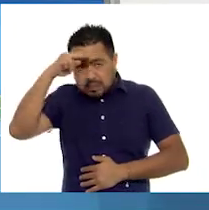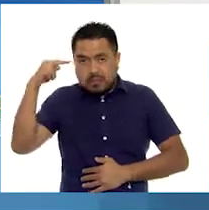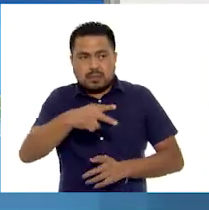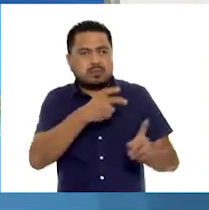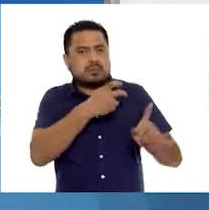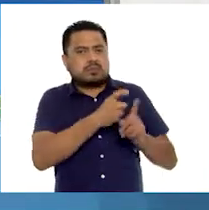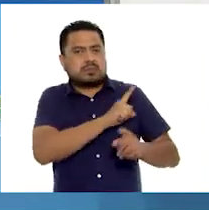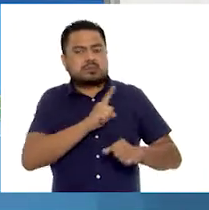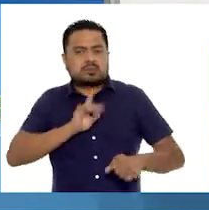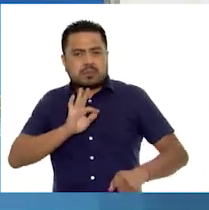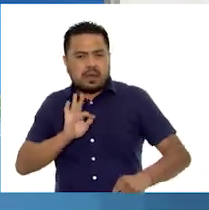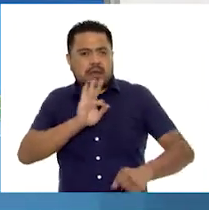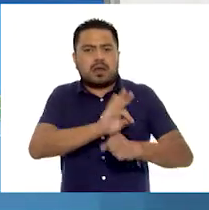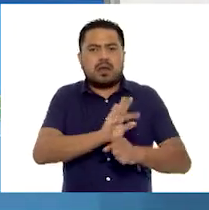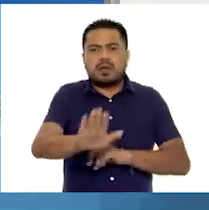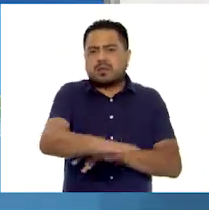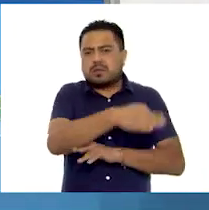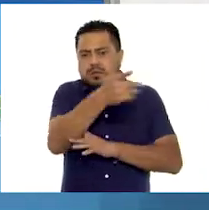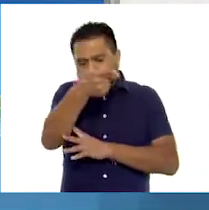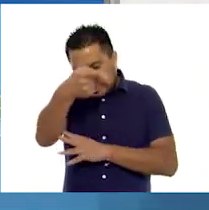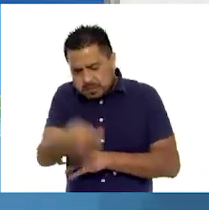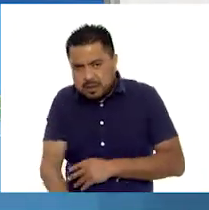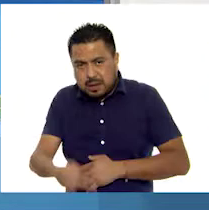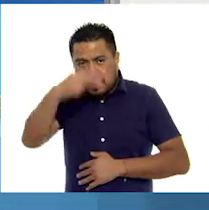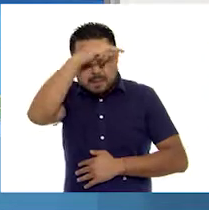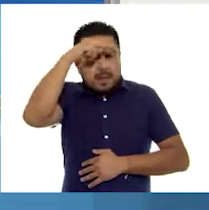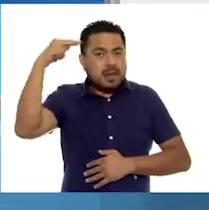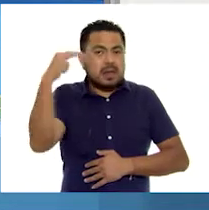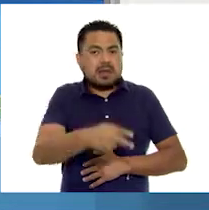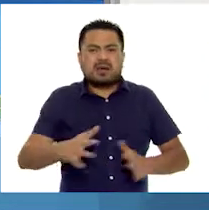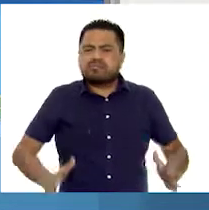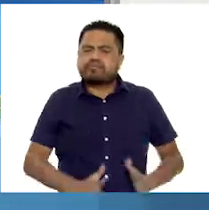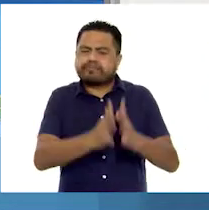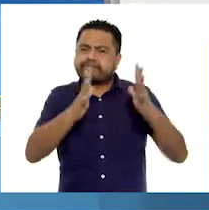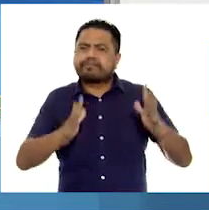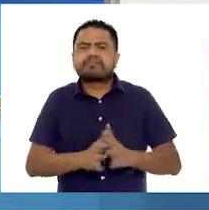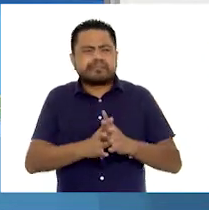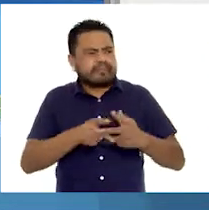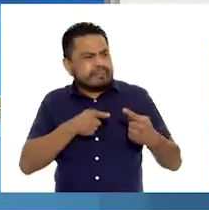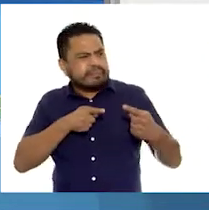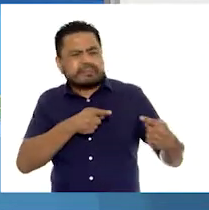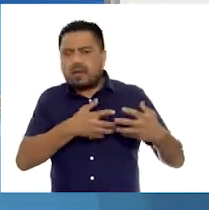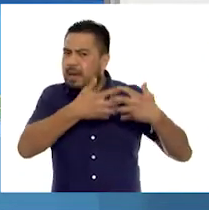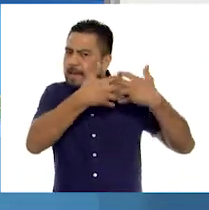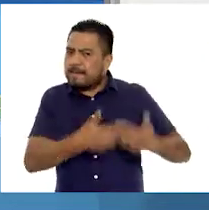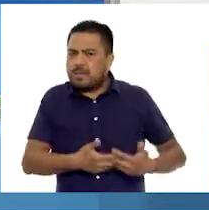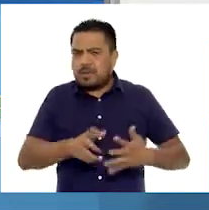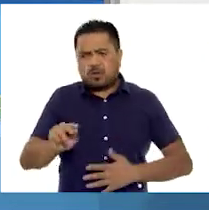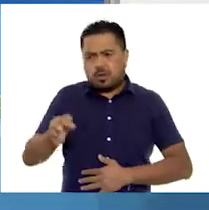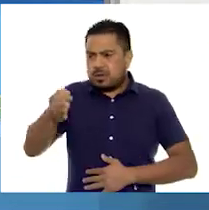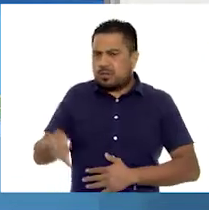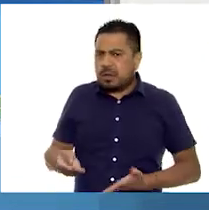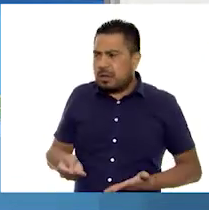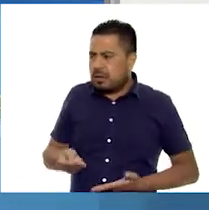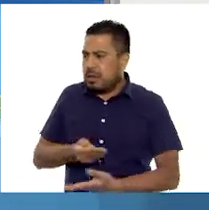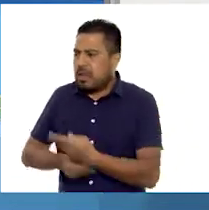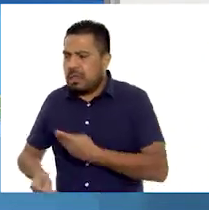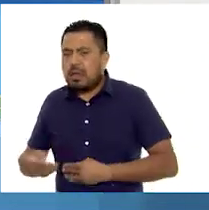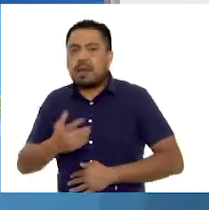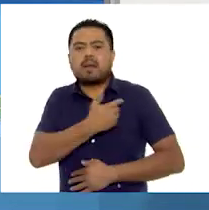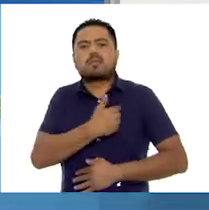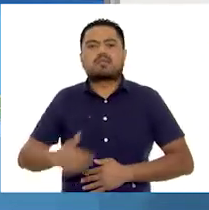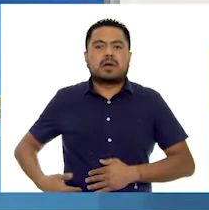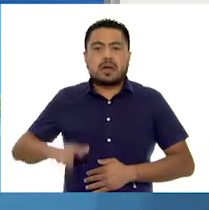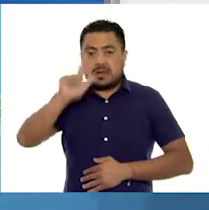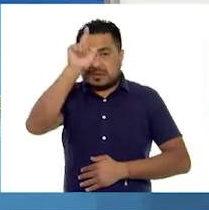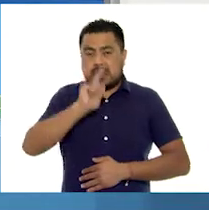esto estaba defendiendo la soberanía nacional en medio del conflicto las empresas no estaban dispuestos a ceder por lo que el presidente